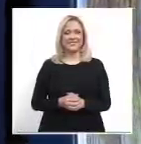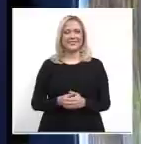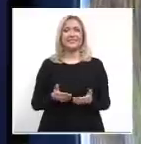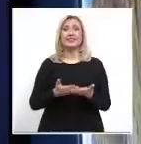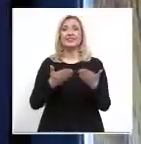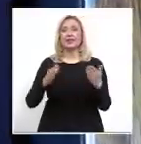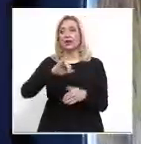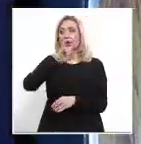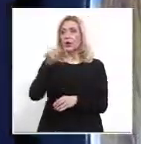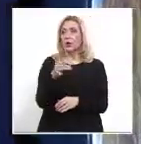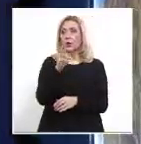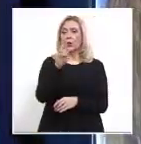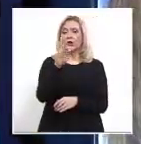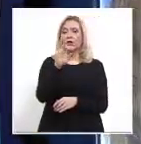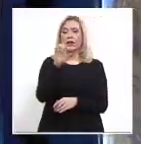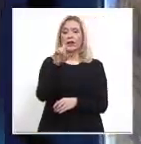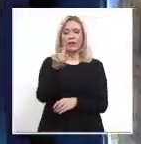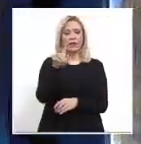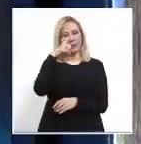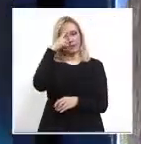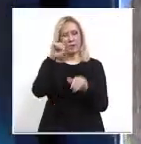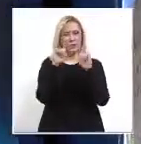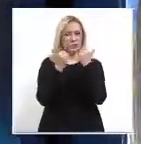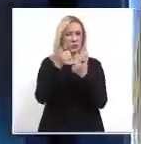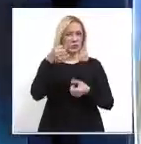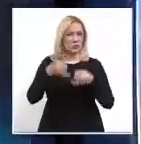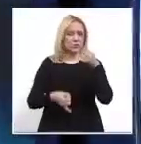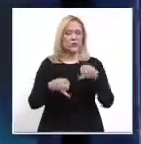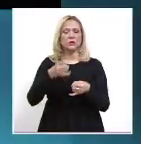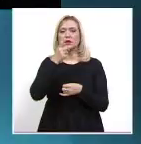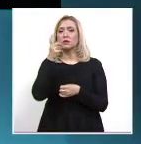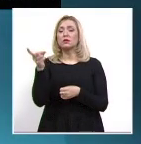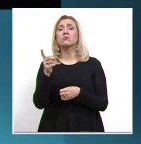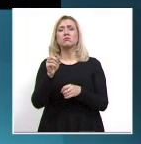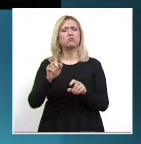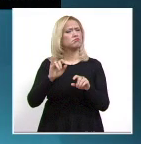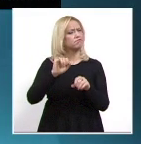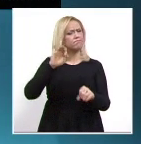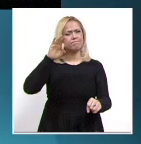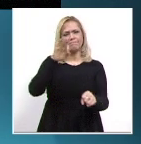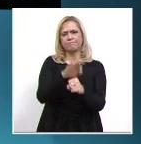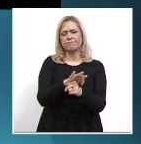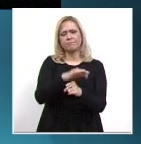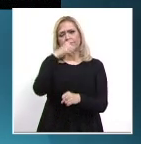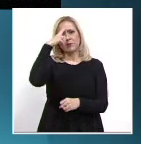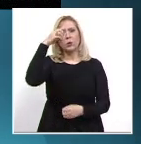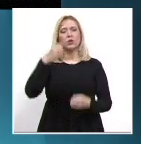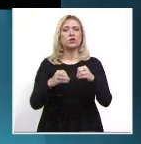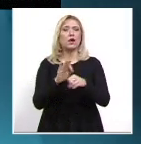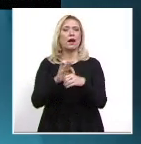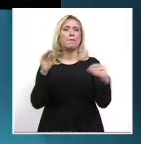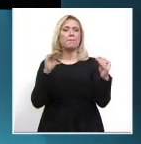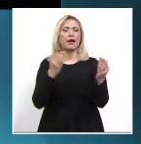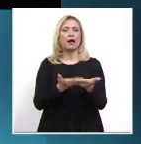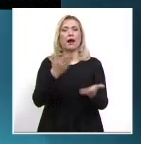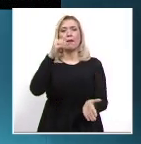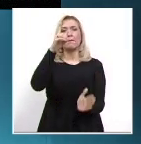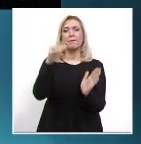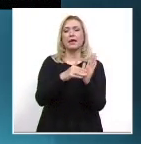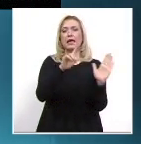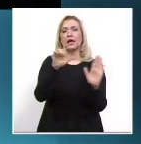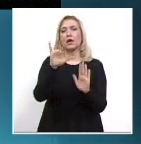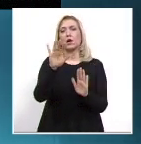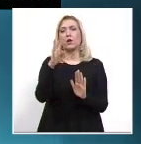La JUFED dio a conocer que un juzgado de distrito otorgó la suspensión definitiva en el juicio de amparo